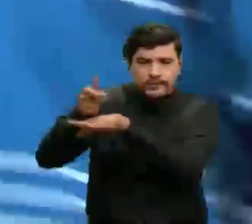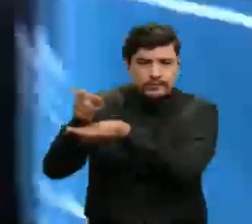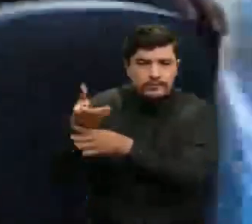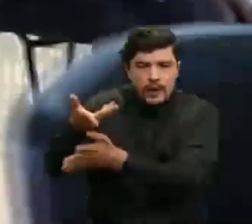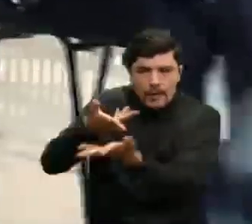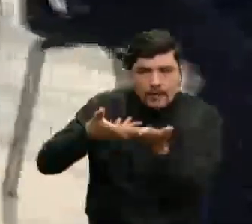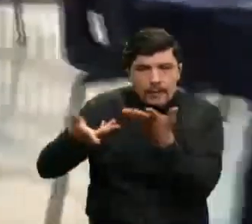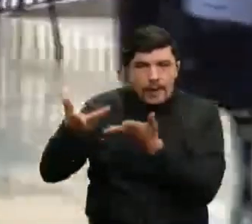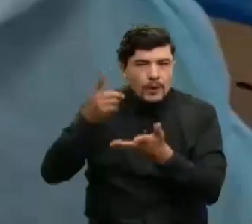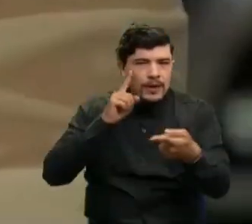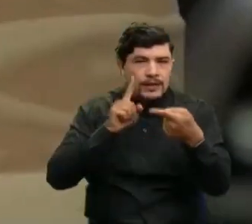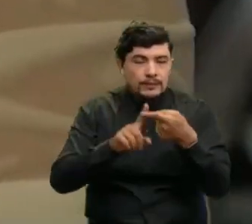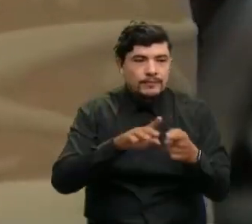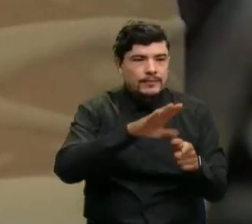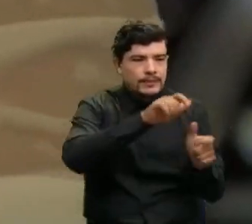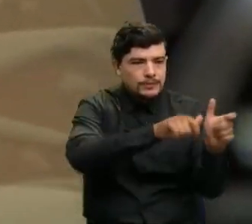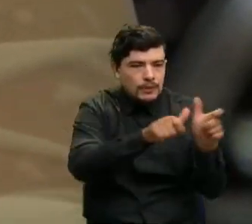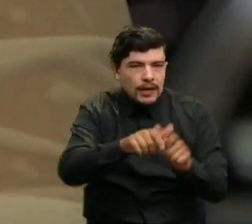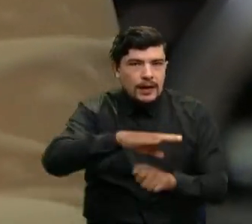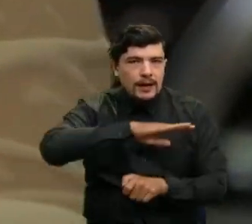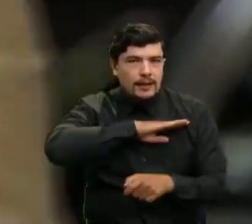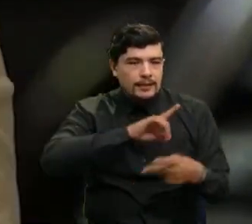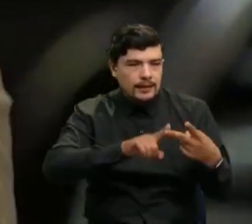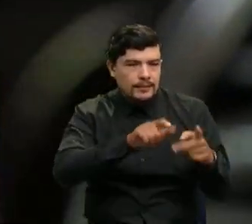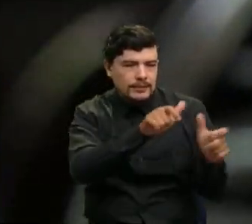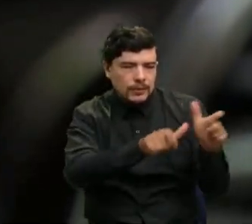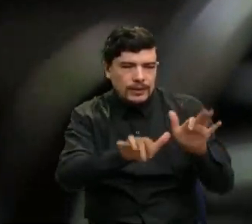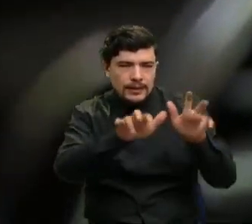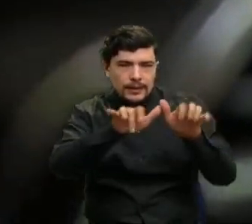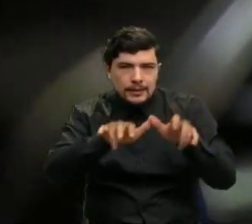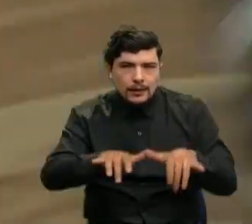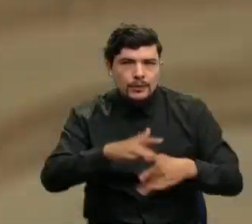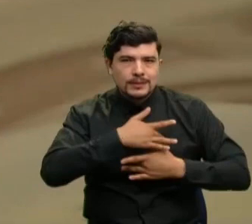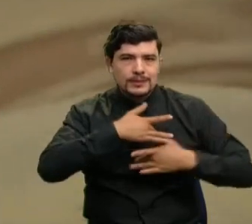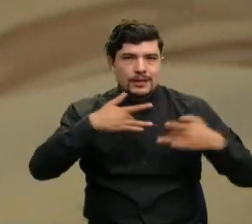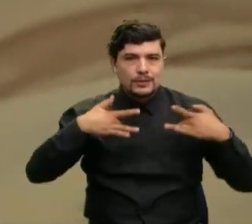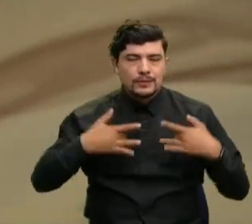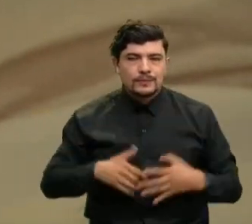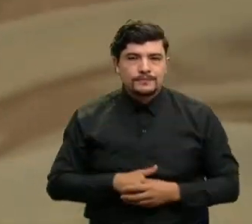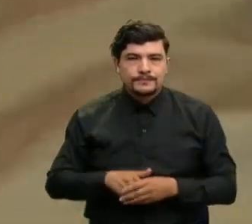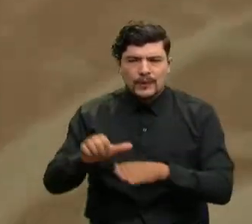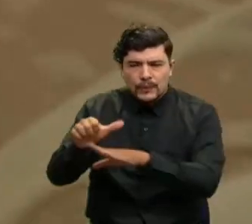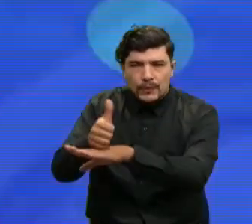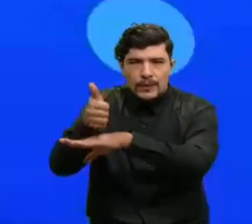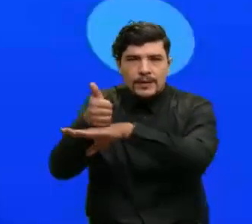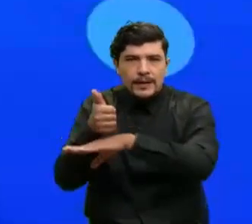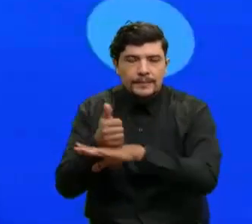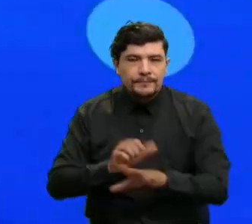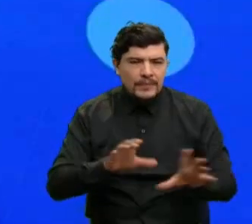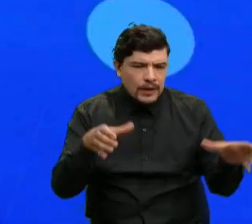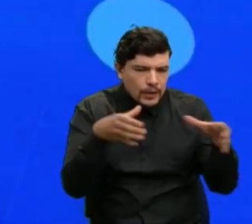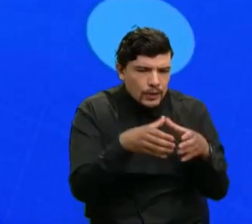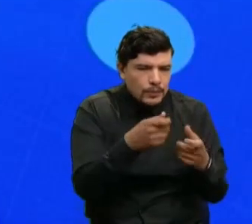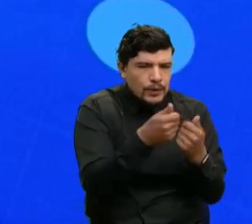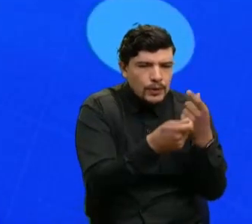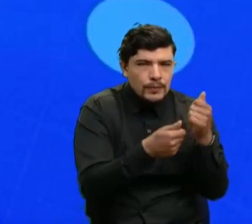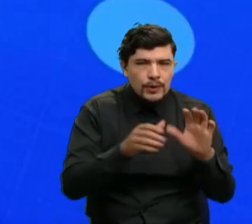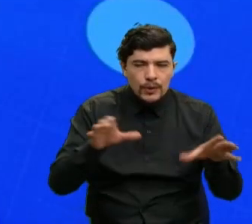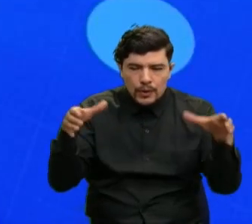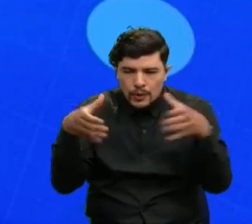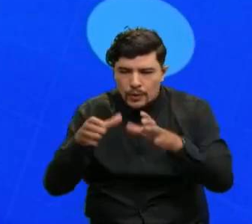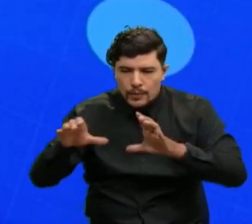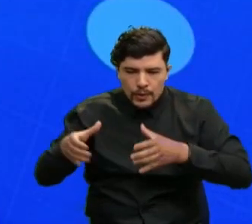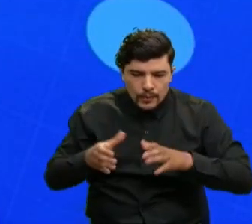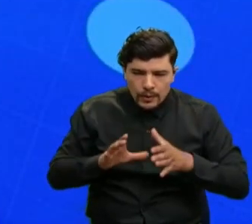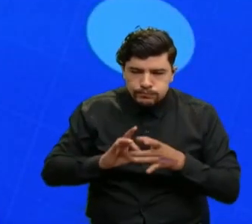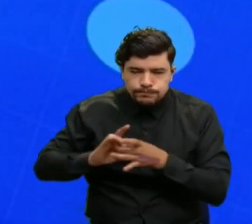nuestros mandatarios, nuestros secretarios de salud, todas nuestras autoridades, los gremios, los sectores y por supuesto